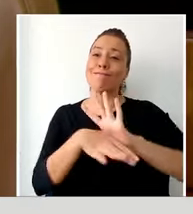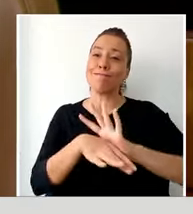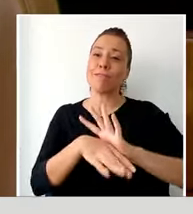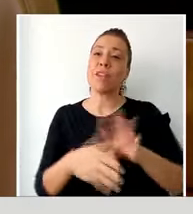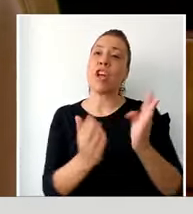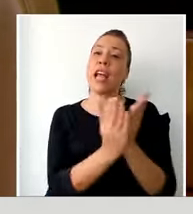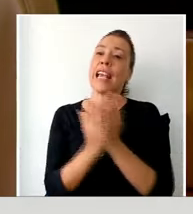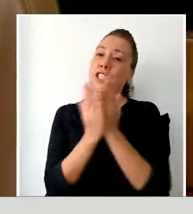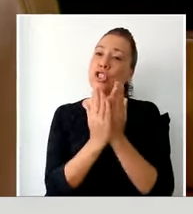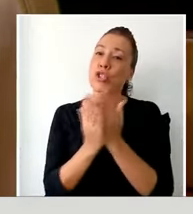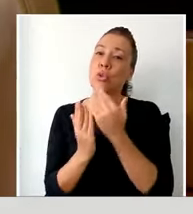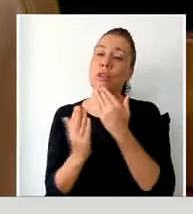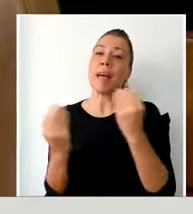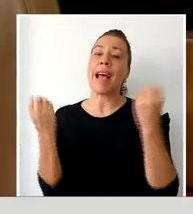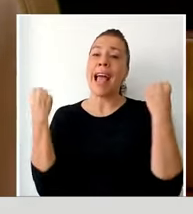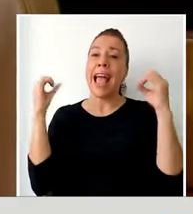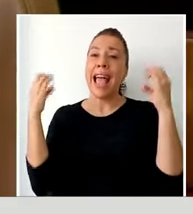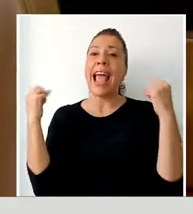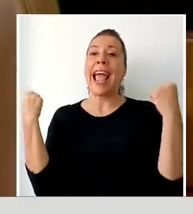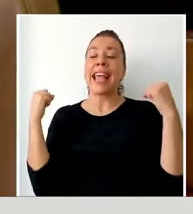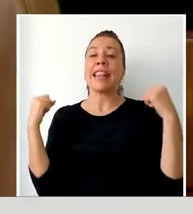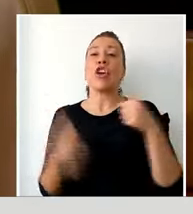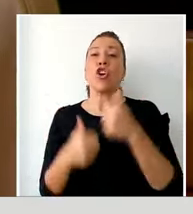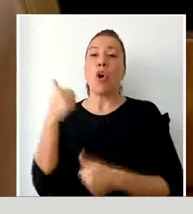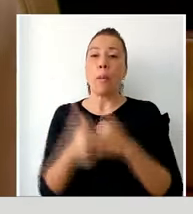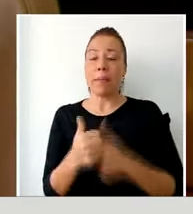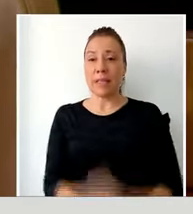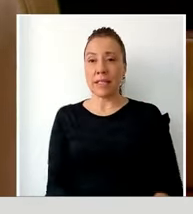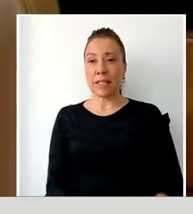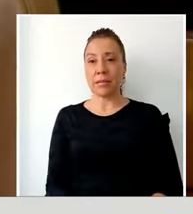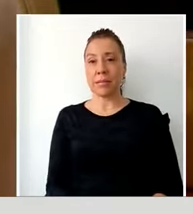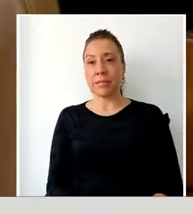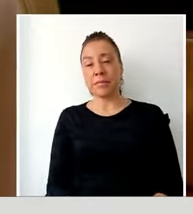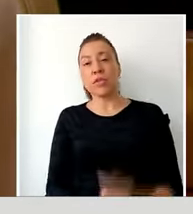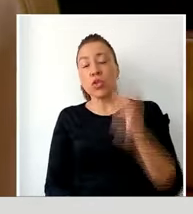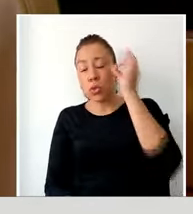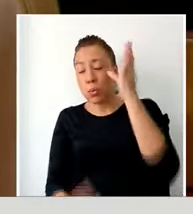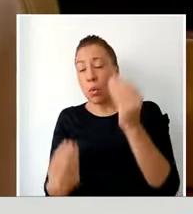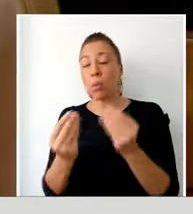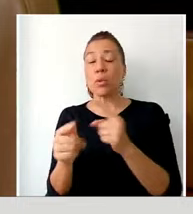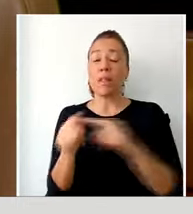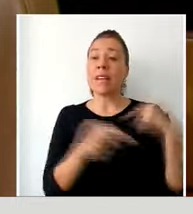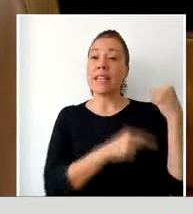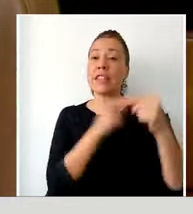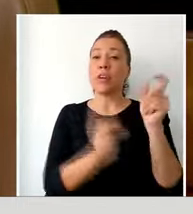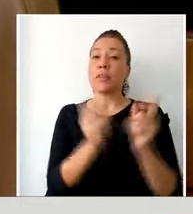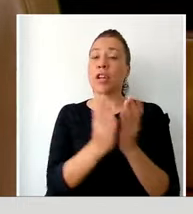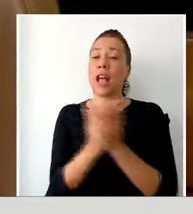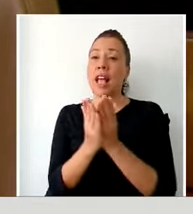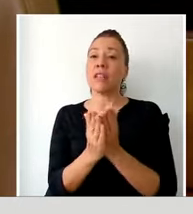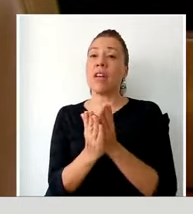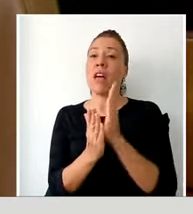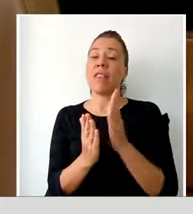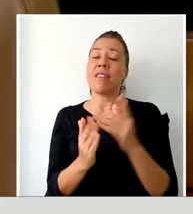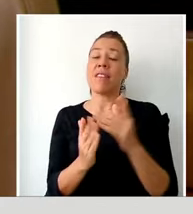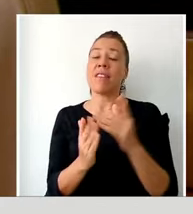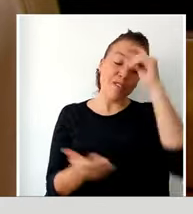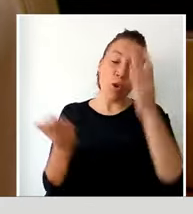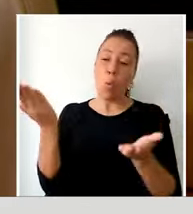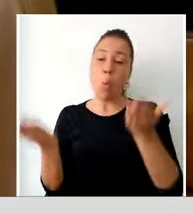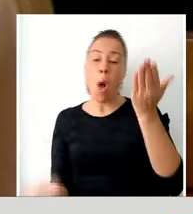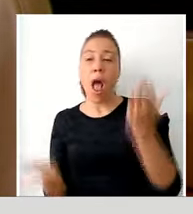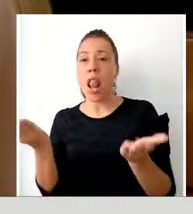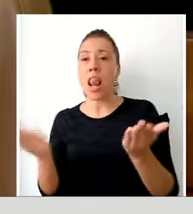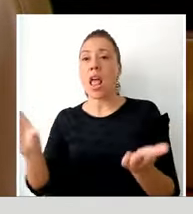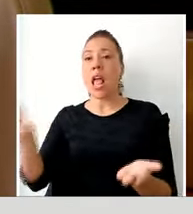sus entrenamientos y competencias hemos tomado conocimiento de muchos casos de estudiantes que han tenido que difícilmente elegir entre seguir